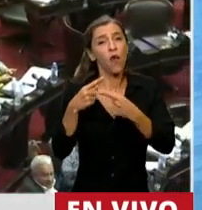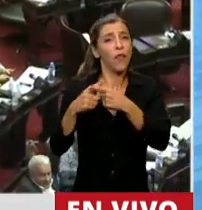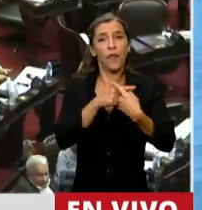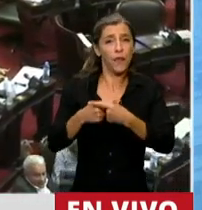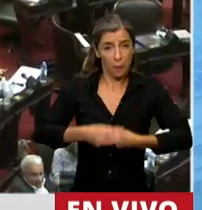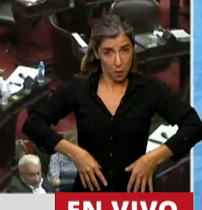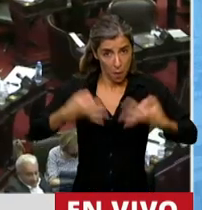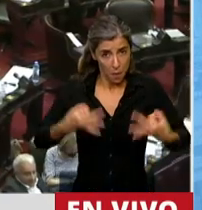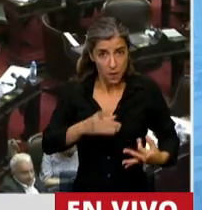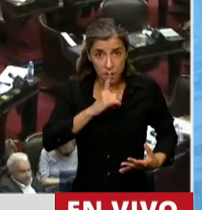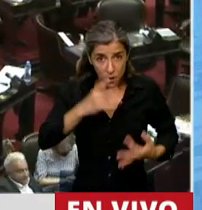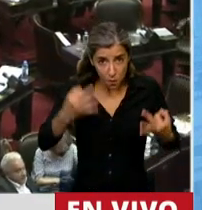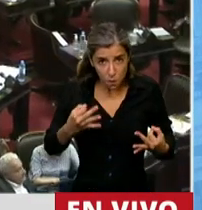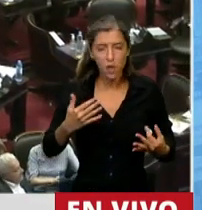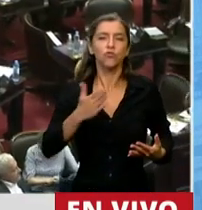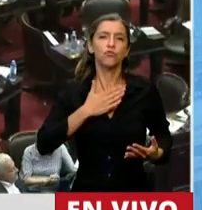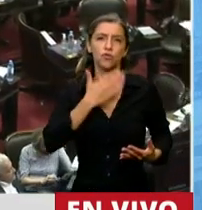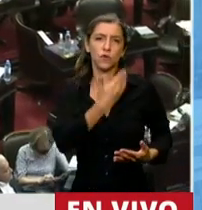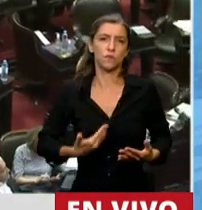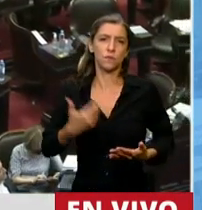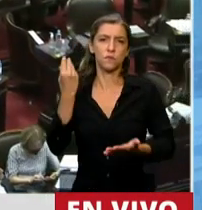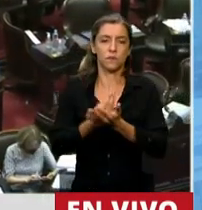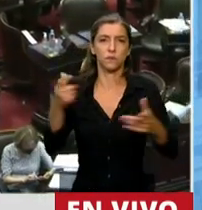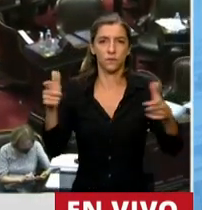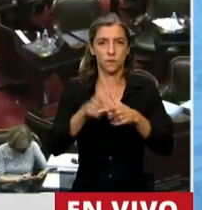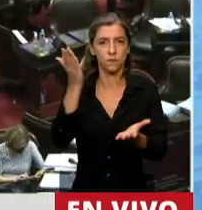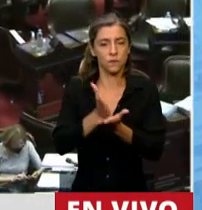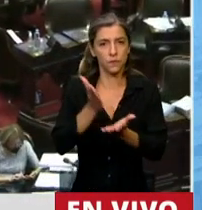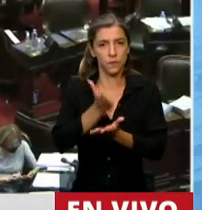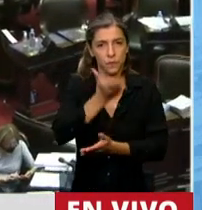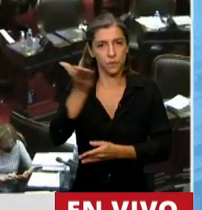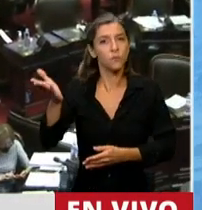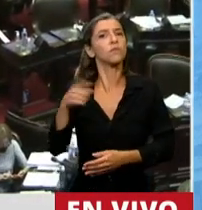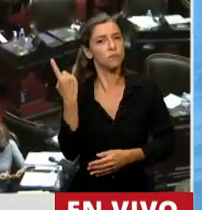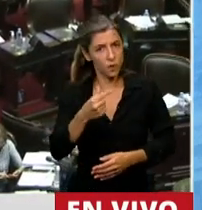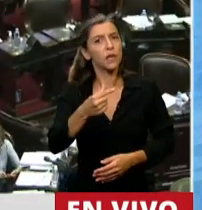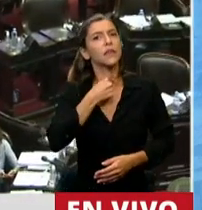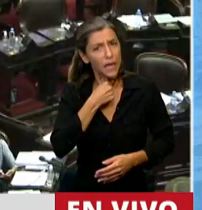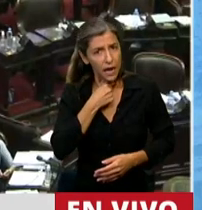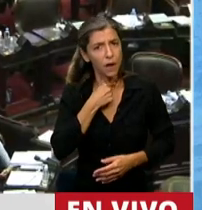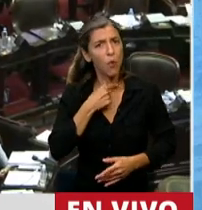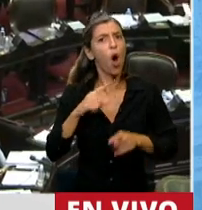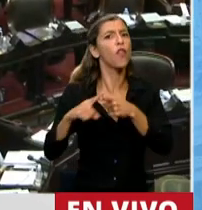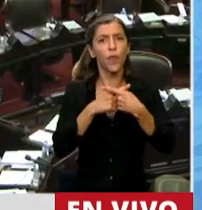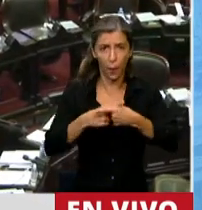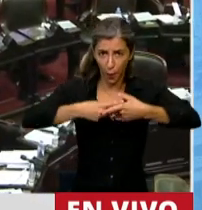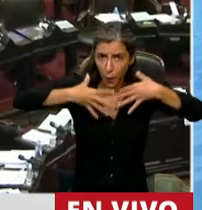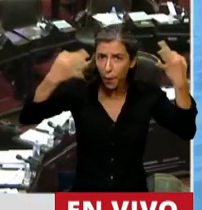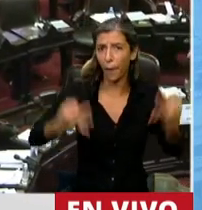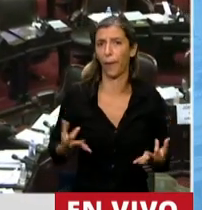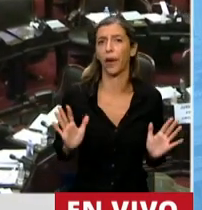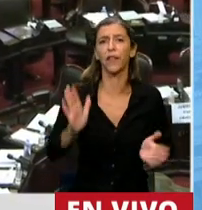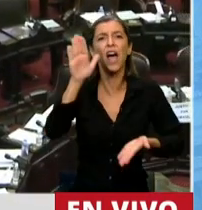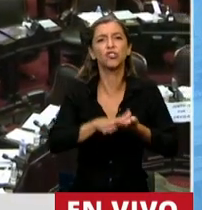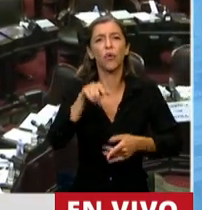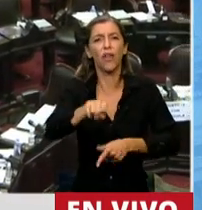como presidente de la Comisión de Derechos Humanos, queremos discutir en serio la violencia institucional, queremos terminar